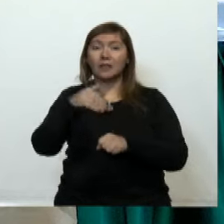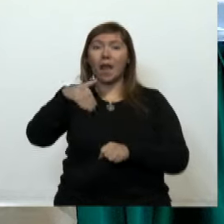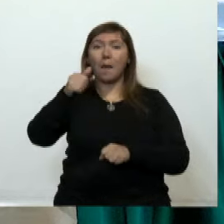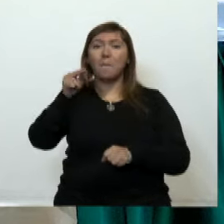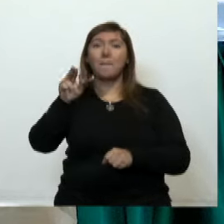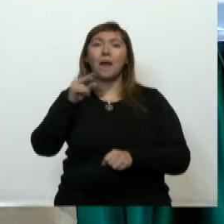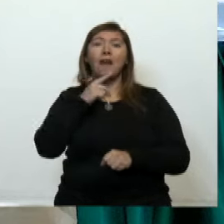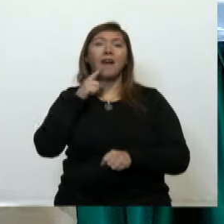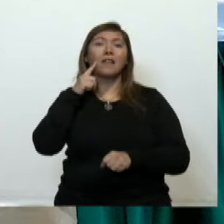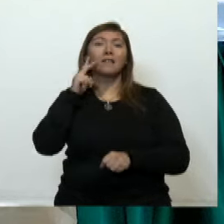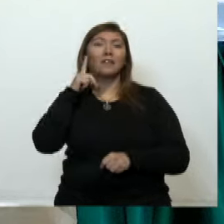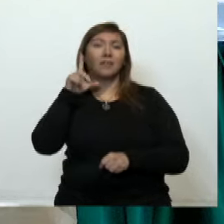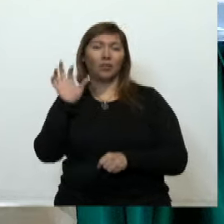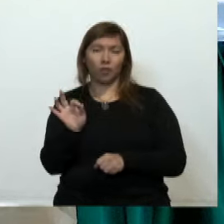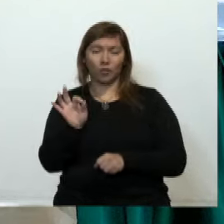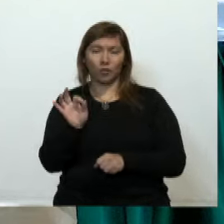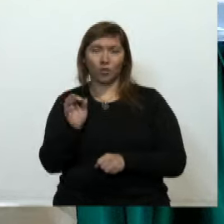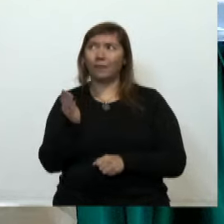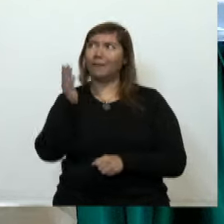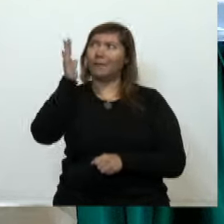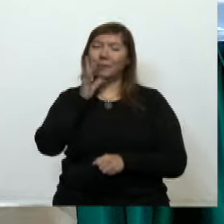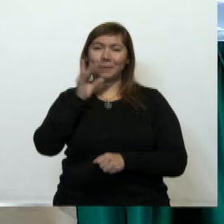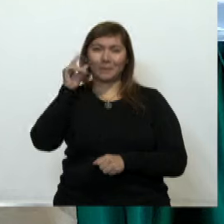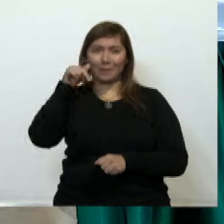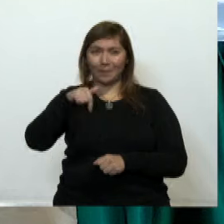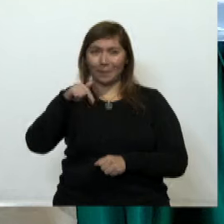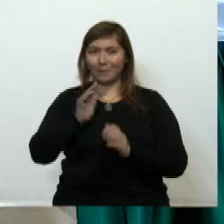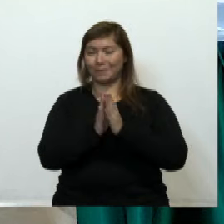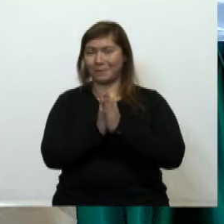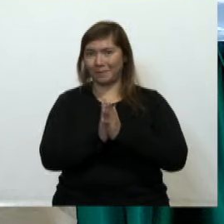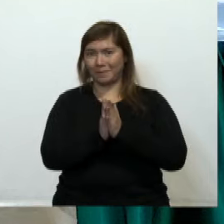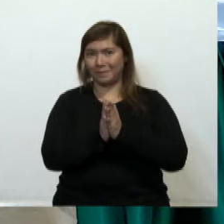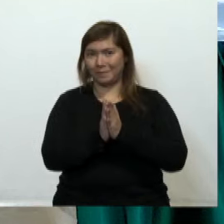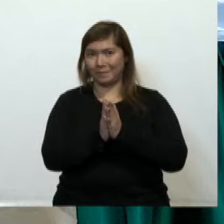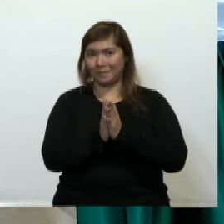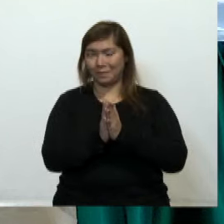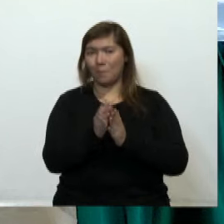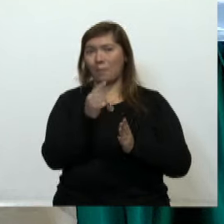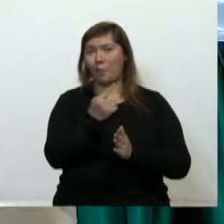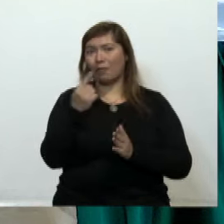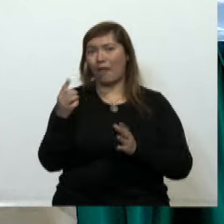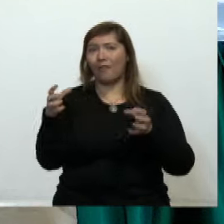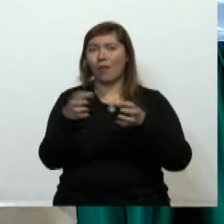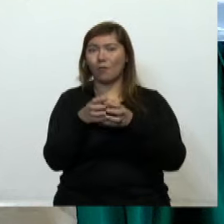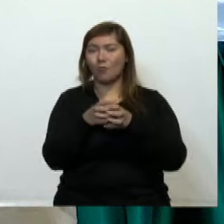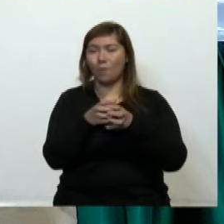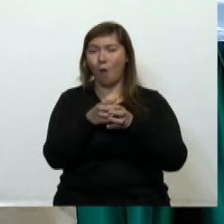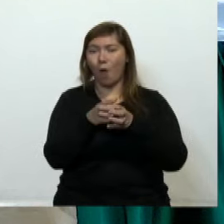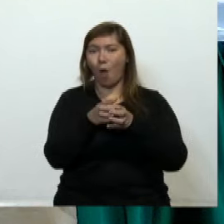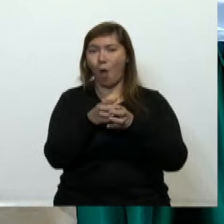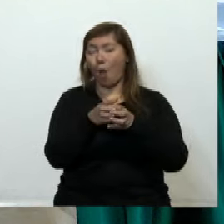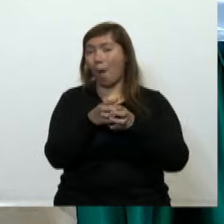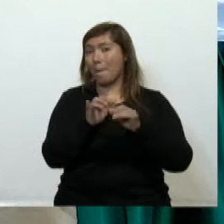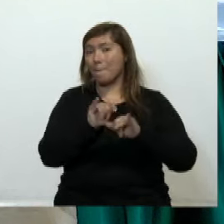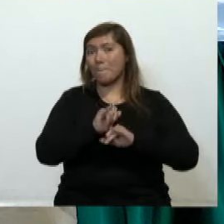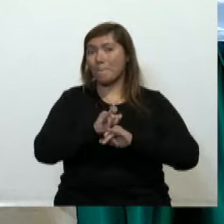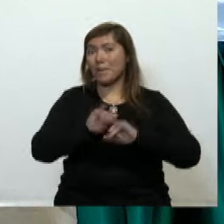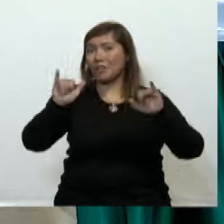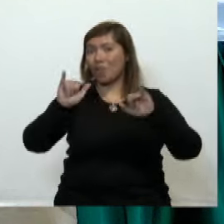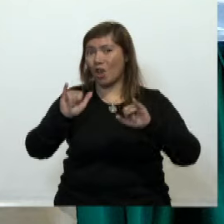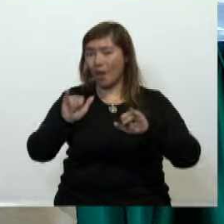Pedimos entonces a Dios en esta misa por todos los grupos misioneros que en estas vacaciones de invierno salen a anunciar